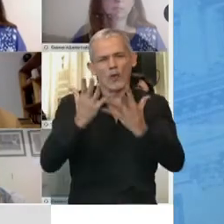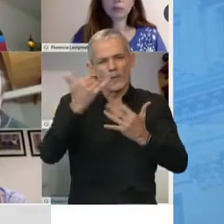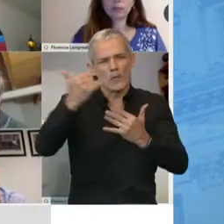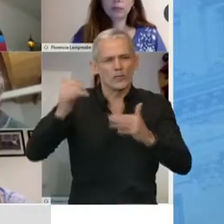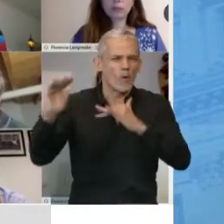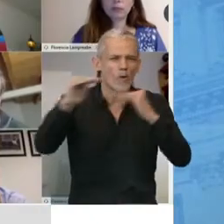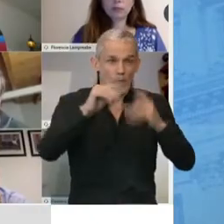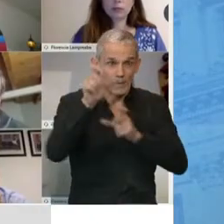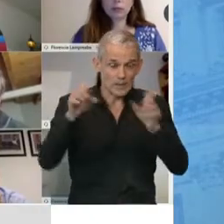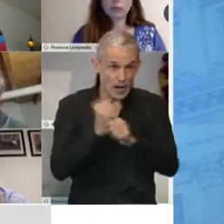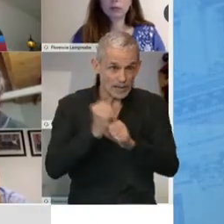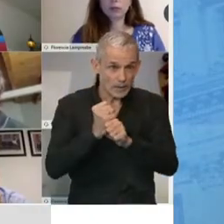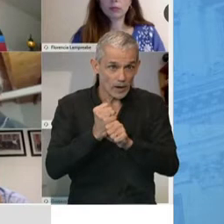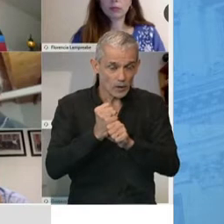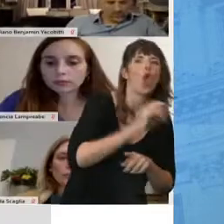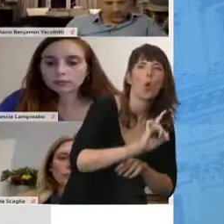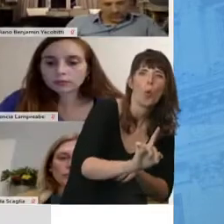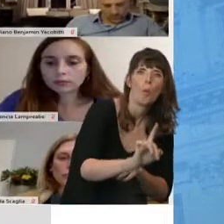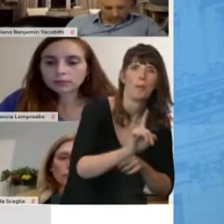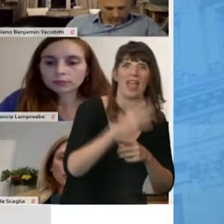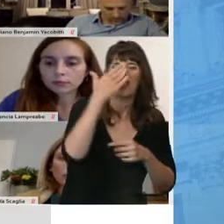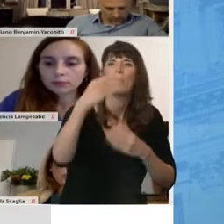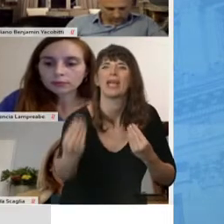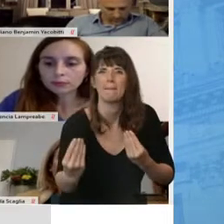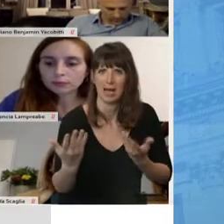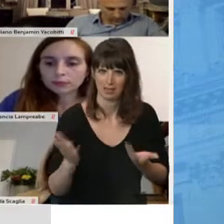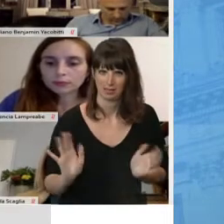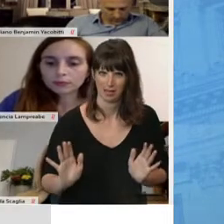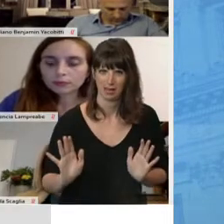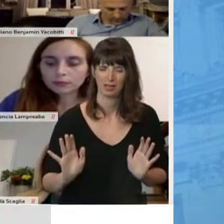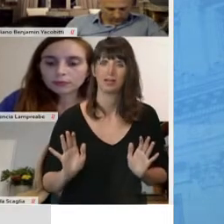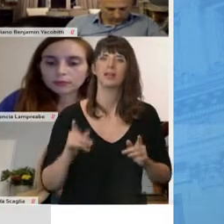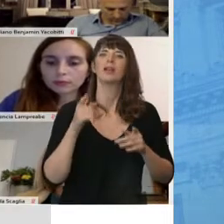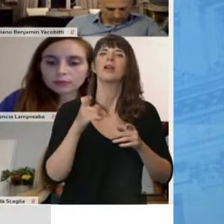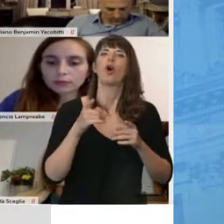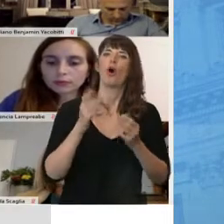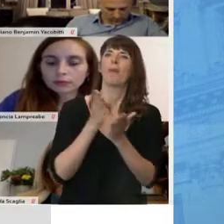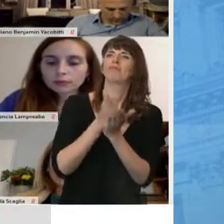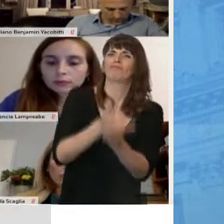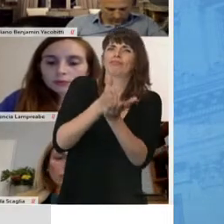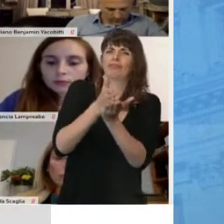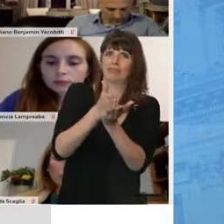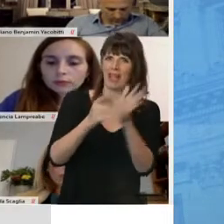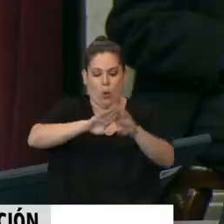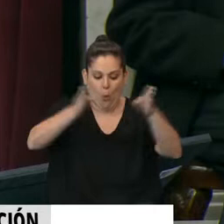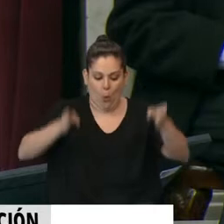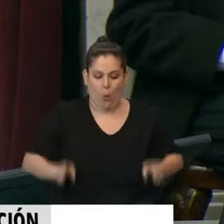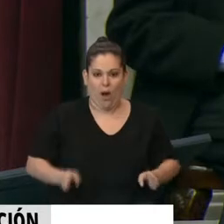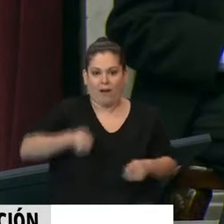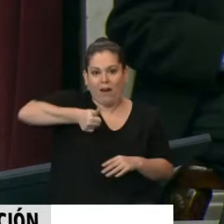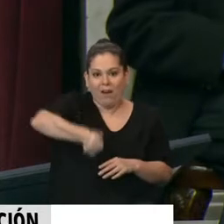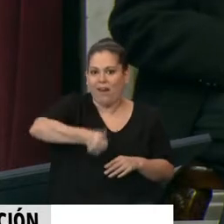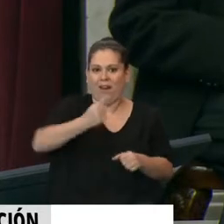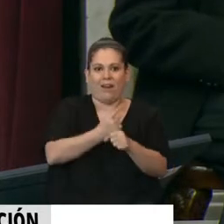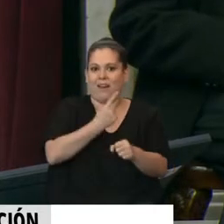además una licencia especial de dos días para los donantes bajo relación de dependencia y se los reconoce como ciudadanos solidarios